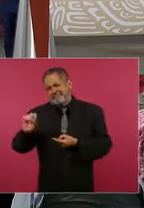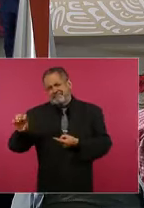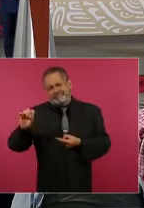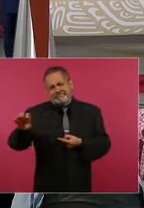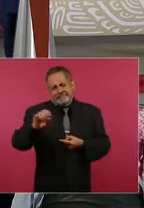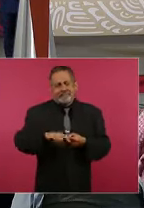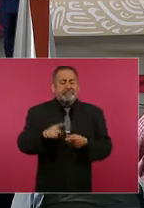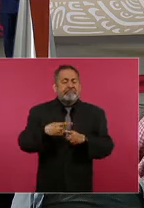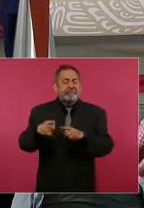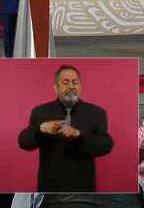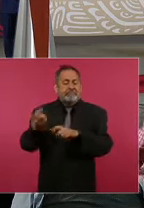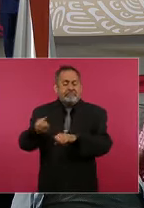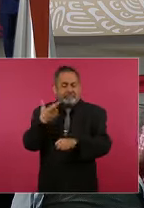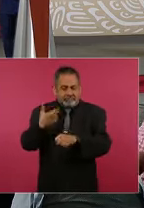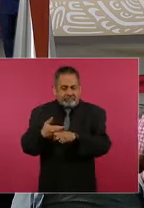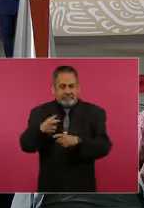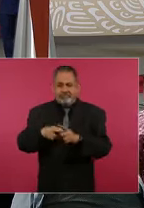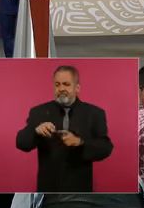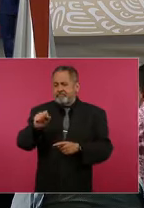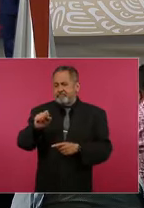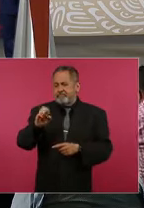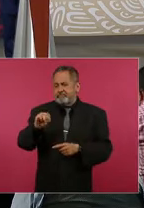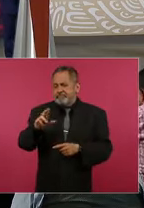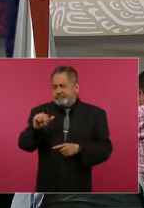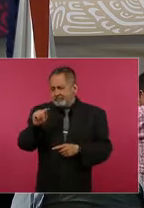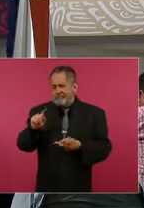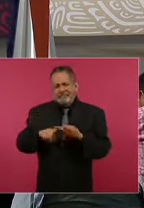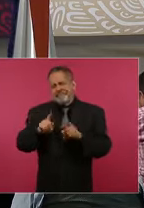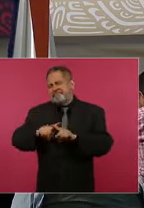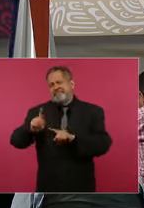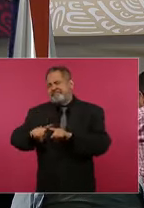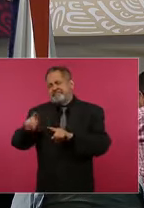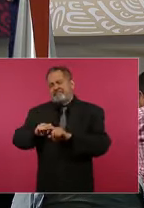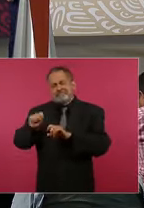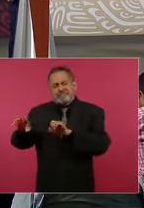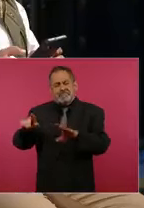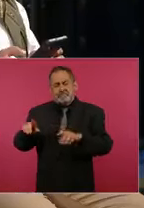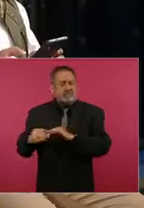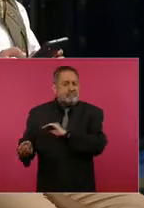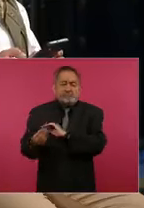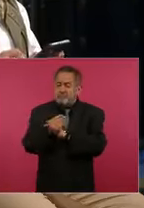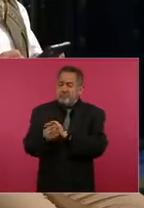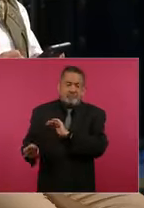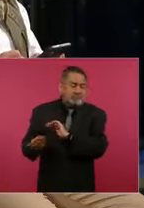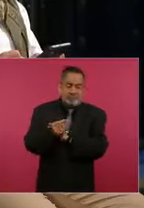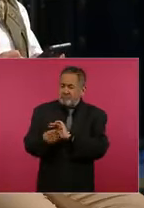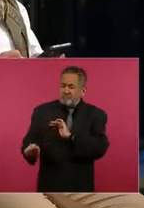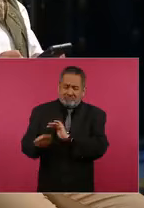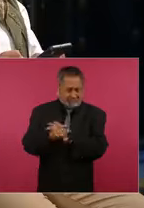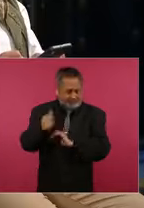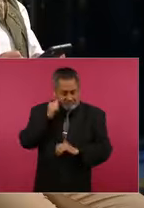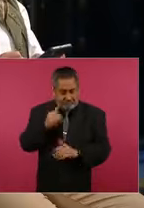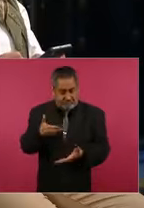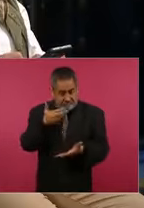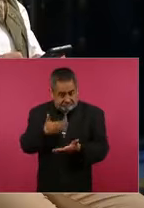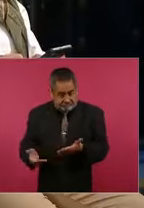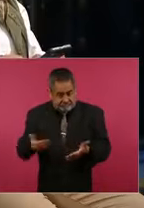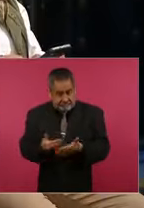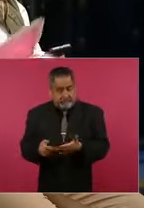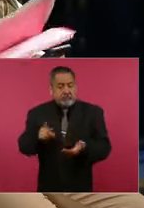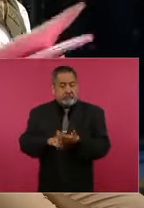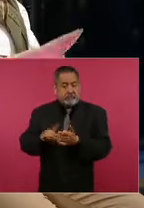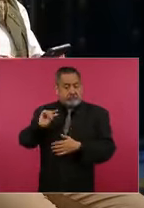secretarios del medio ambiente, a todos, nunca contestaron. Y hoy los